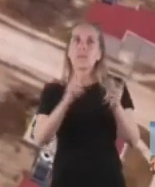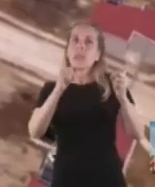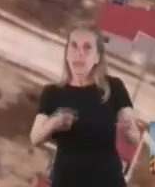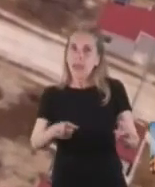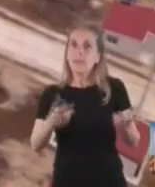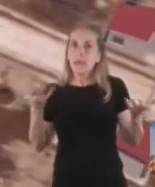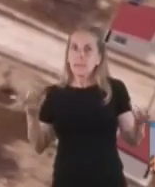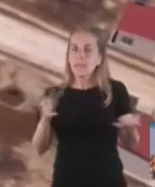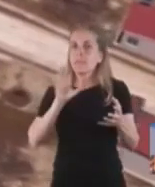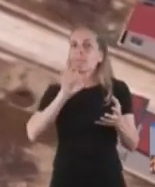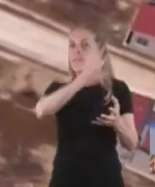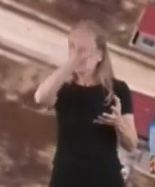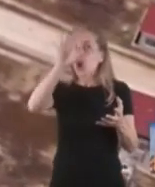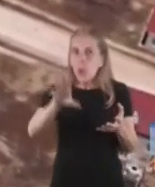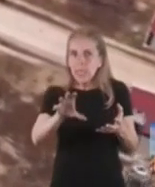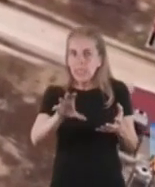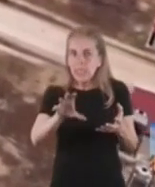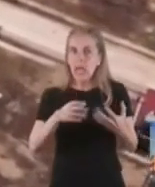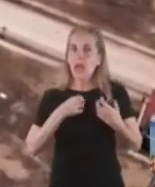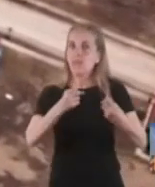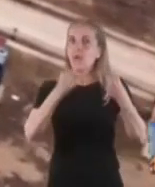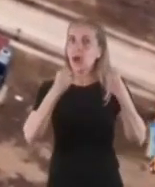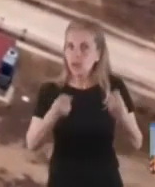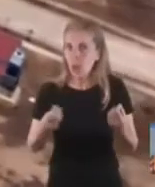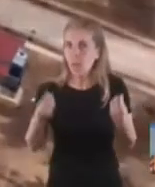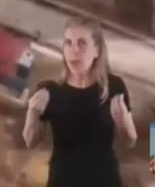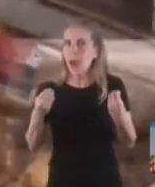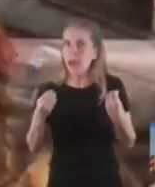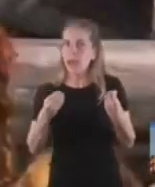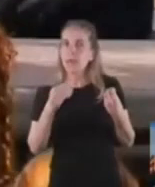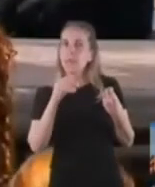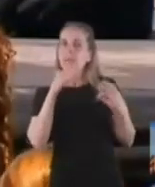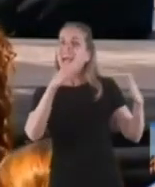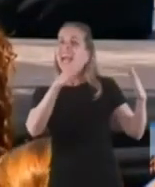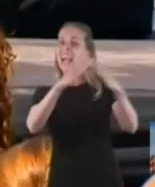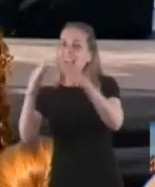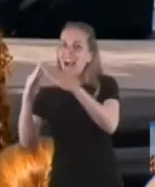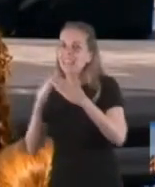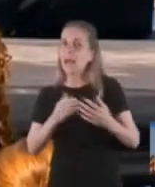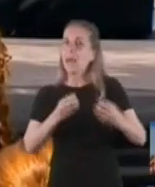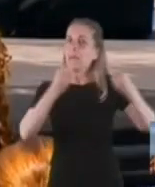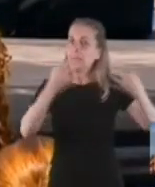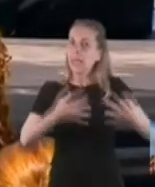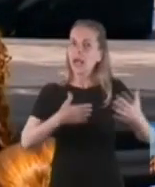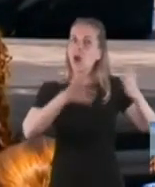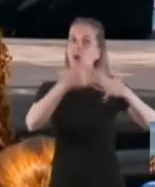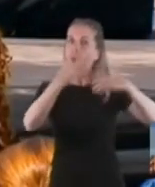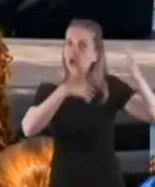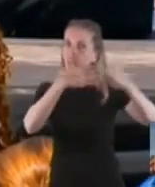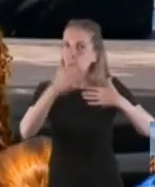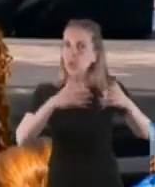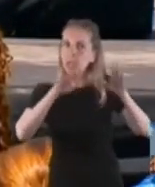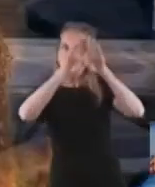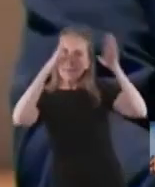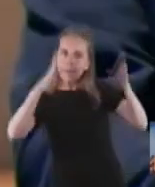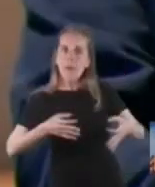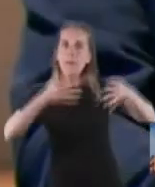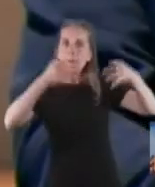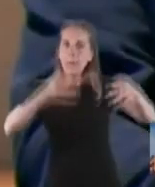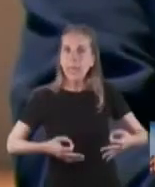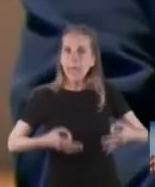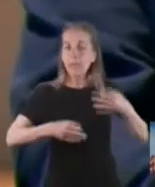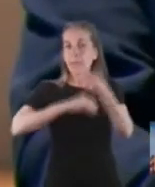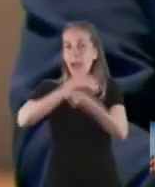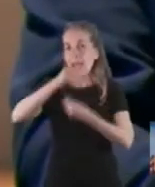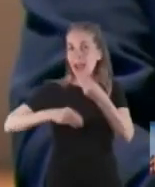esfuerzo de las provincias para que se haga bien, para que las casas sean casas vivibles, para que la obra sea obra sólida,